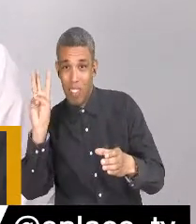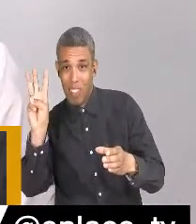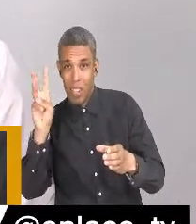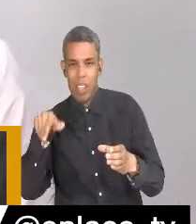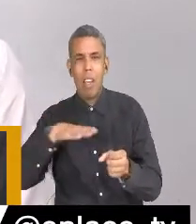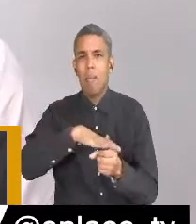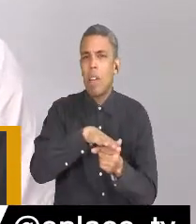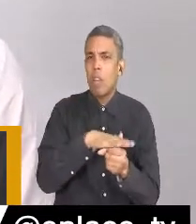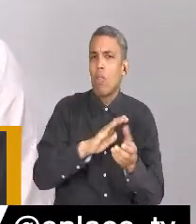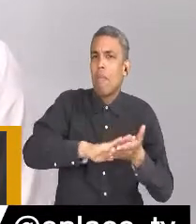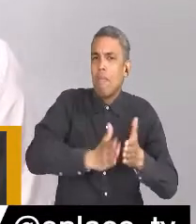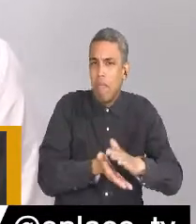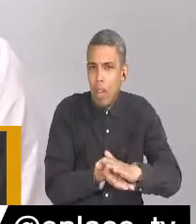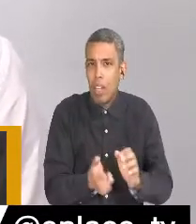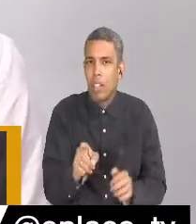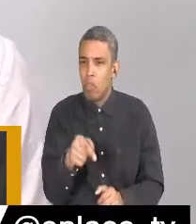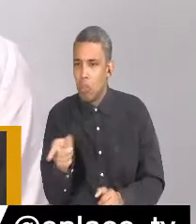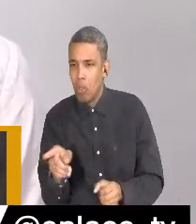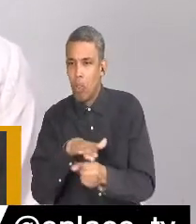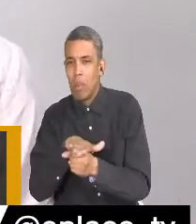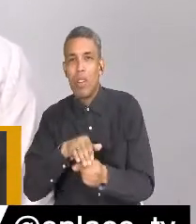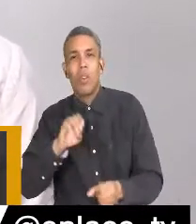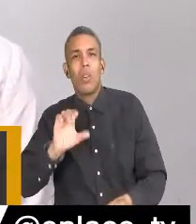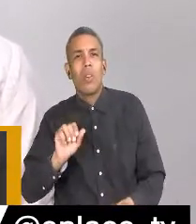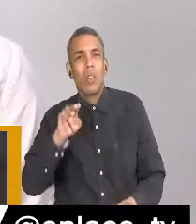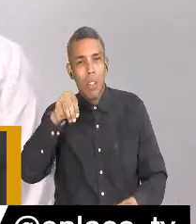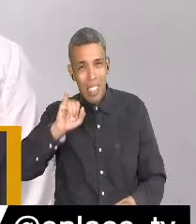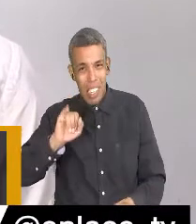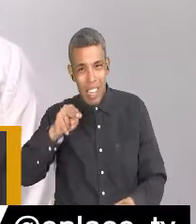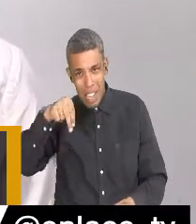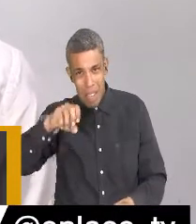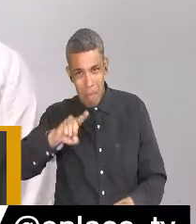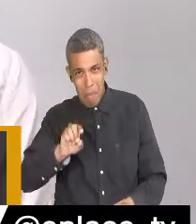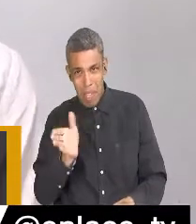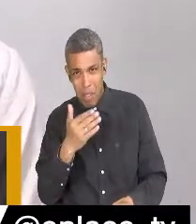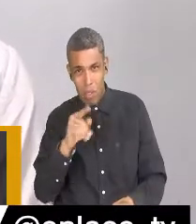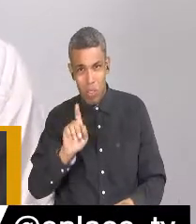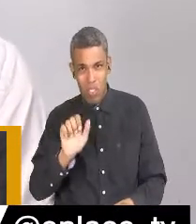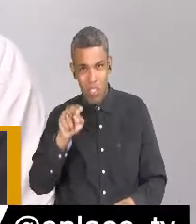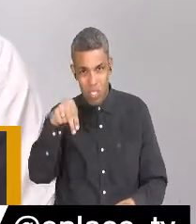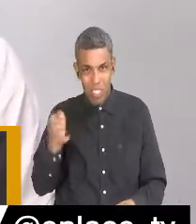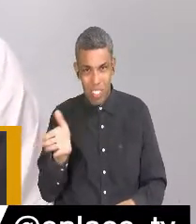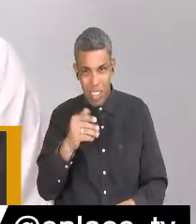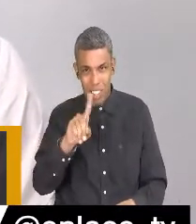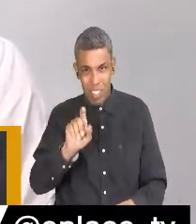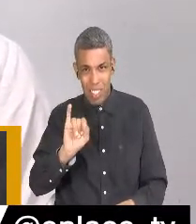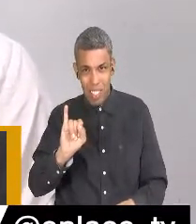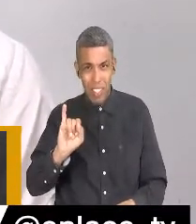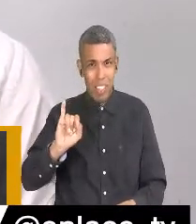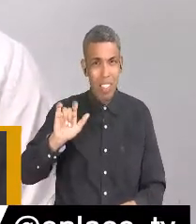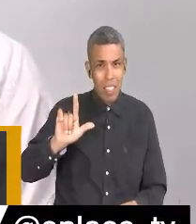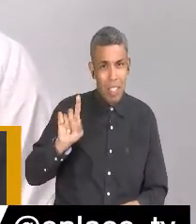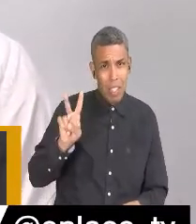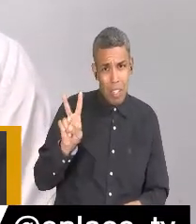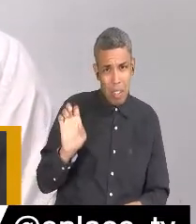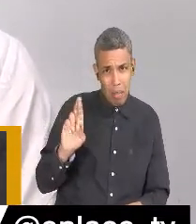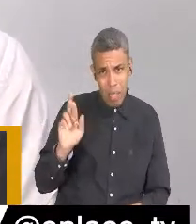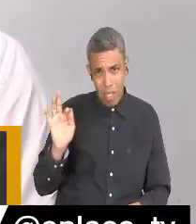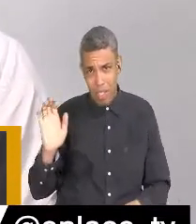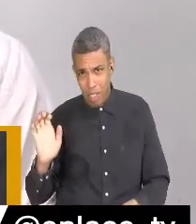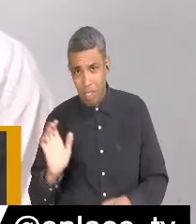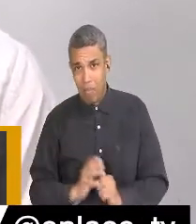La Paz, Caminos de San Silvestre, también estuvimos trabajando sobre esta parte y hemos trabajado constantemente sobre las instituciones